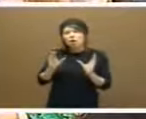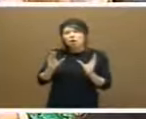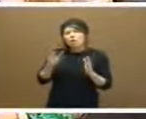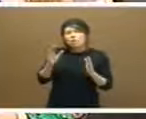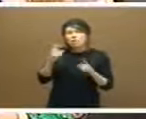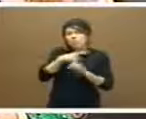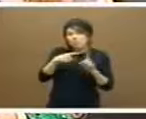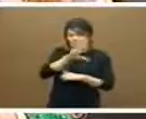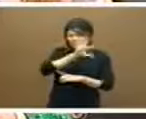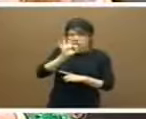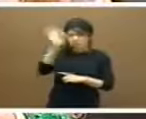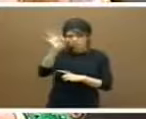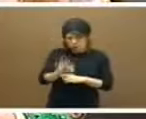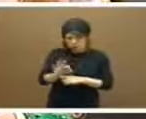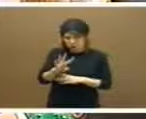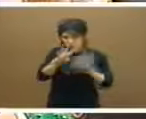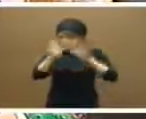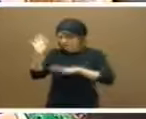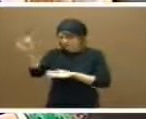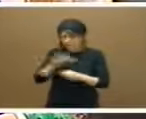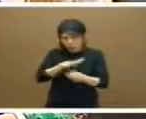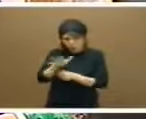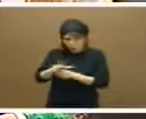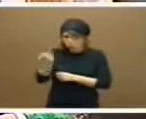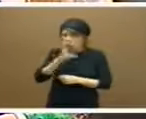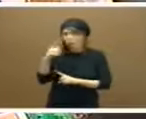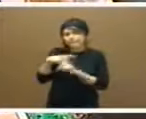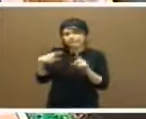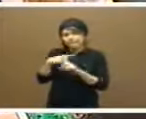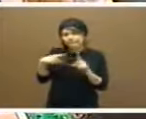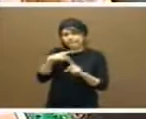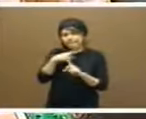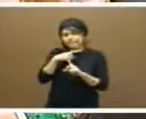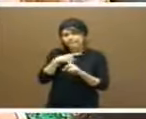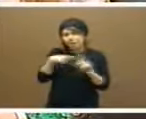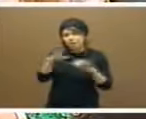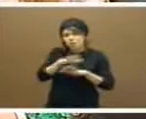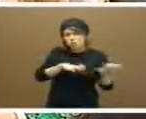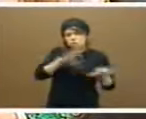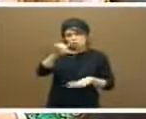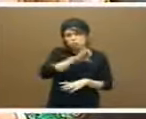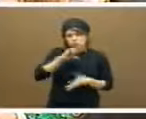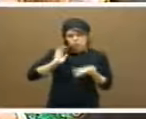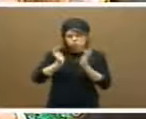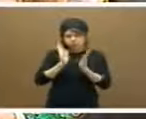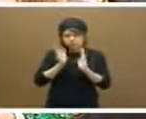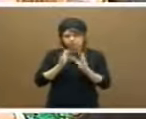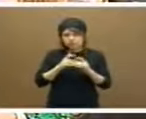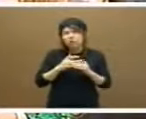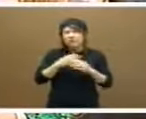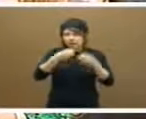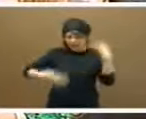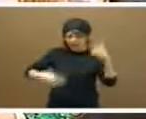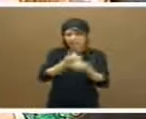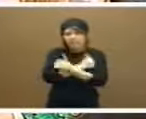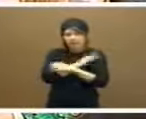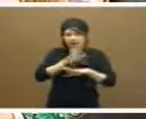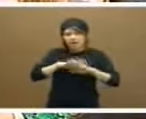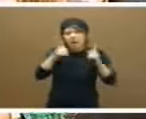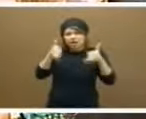más próxima al 50% y no al 90%, que es la media de la mayoría de las comunidades terapéuticas, aunque tiene listas de espera para